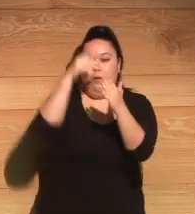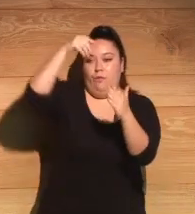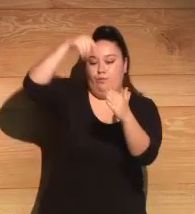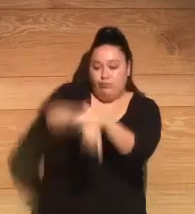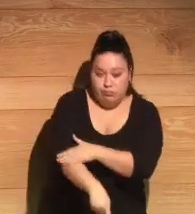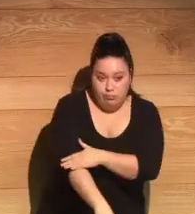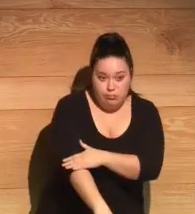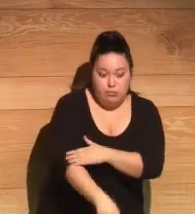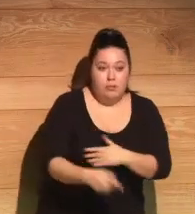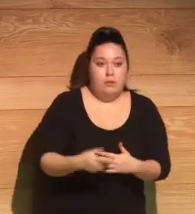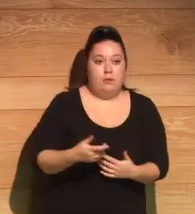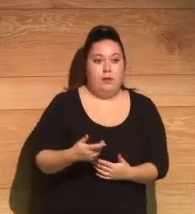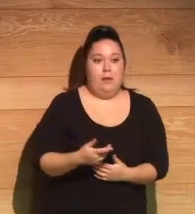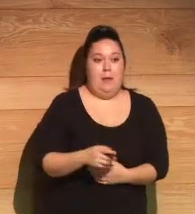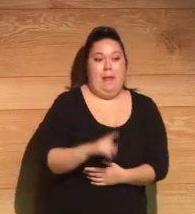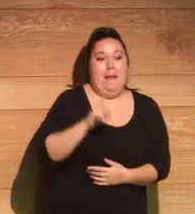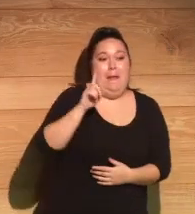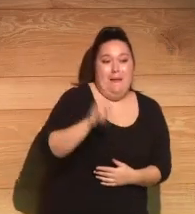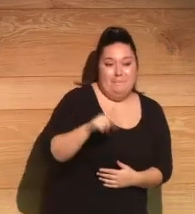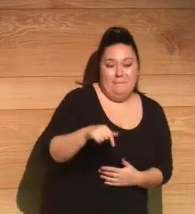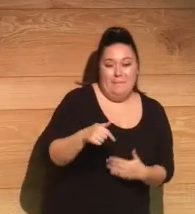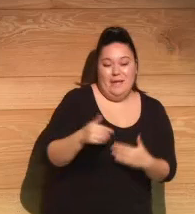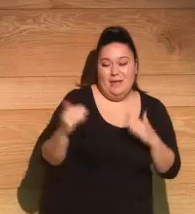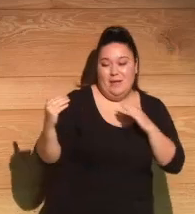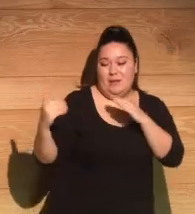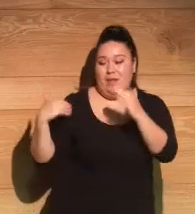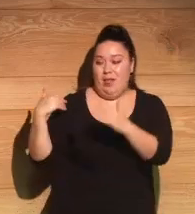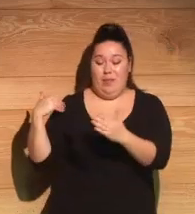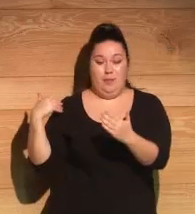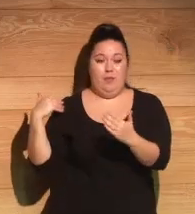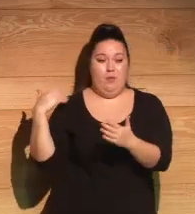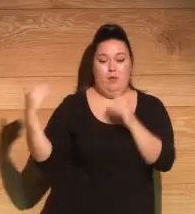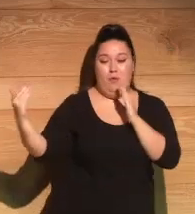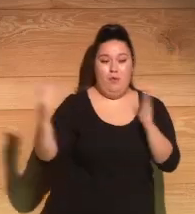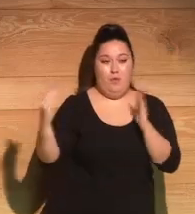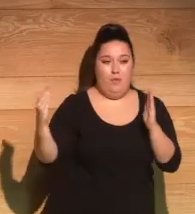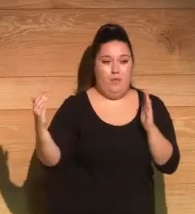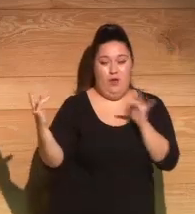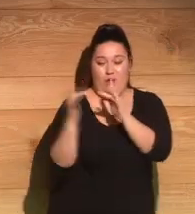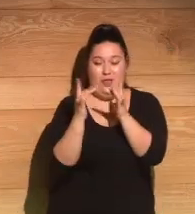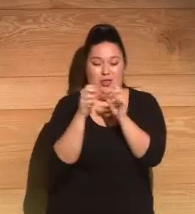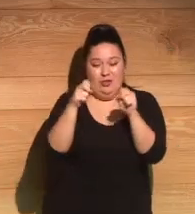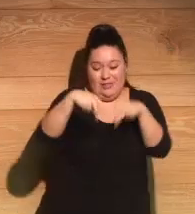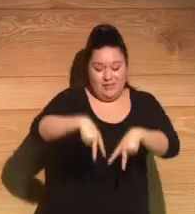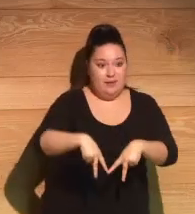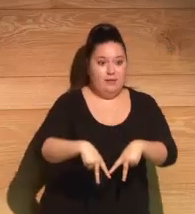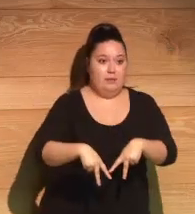el haber estado meses sin relaciones afectivas, con dificultades para tener